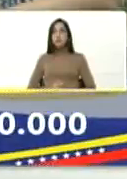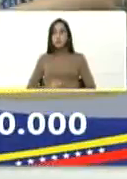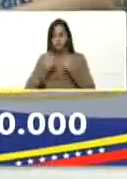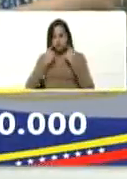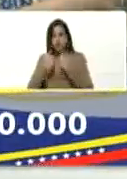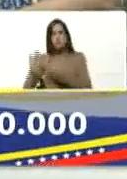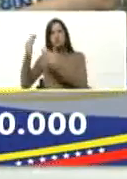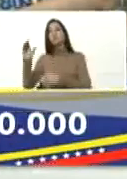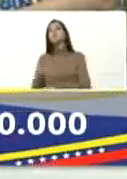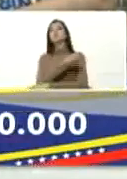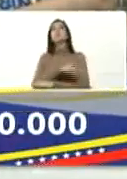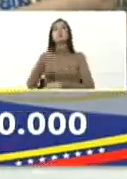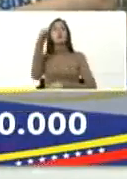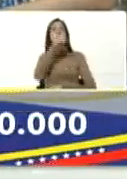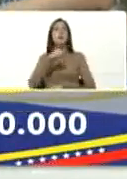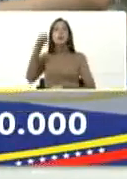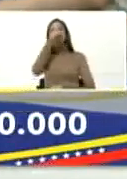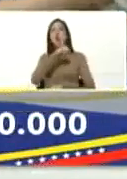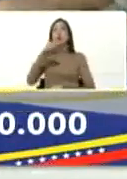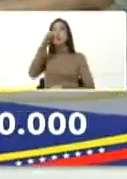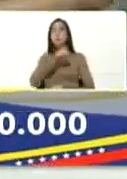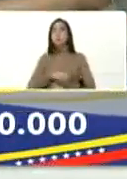Adelante, ¿qué nos va a cantar?